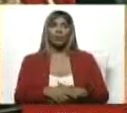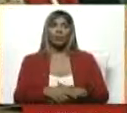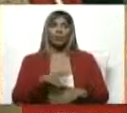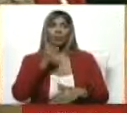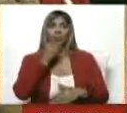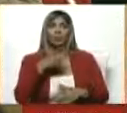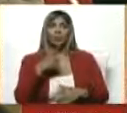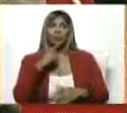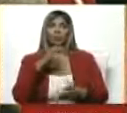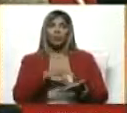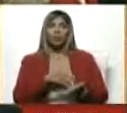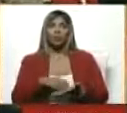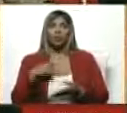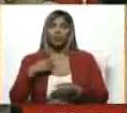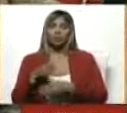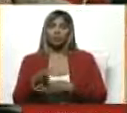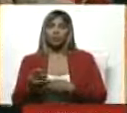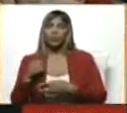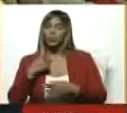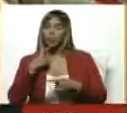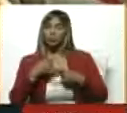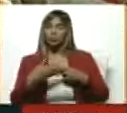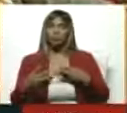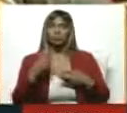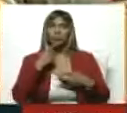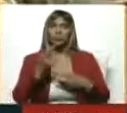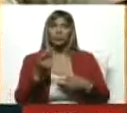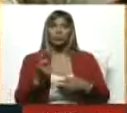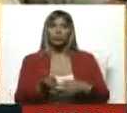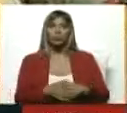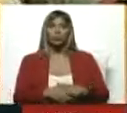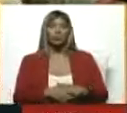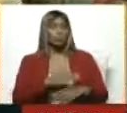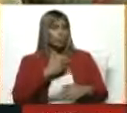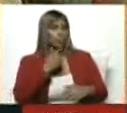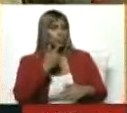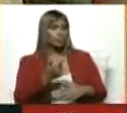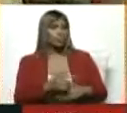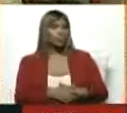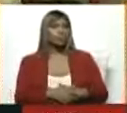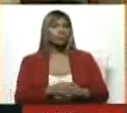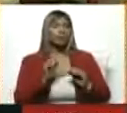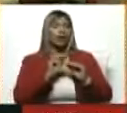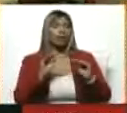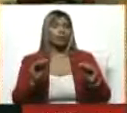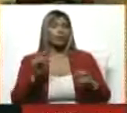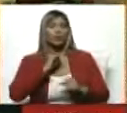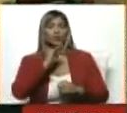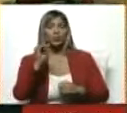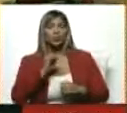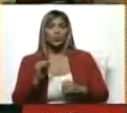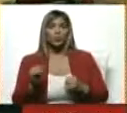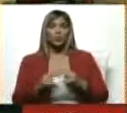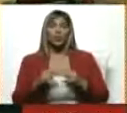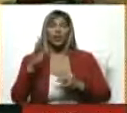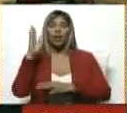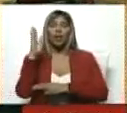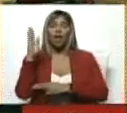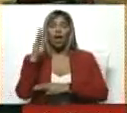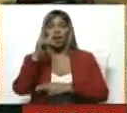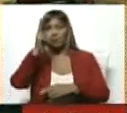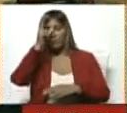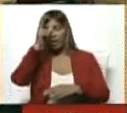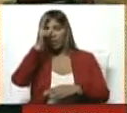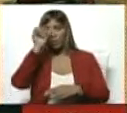bueno, los estados que vienen, yo no voy a adelantar mucho. Podemos decirlo. Podemos decirlo. Prevenidos, Zulia, Lara,